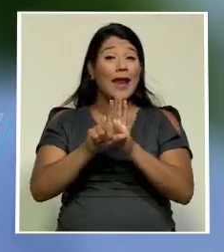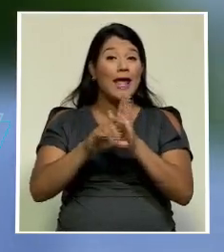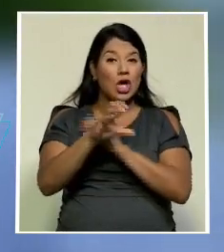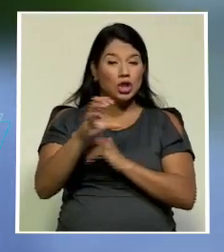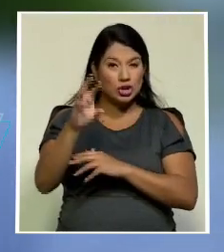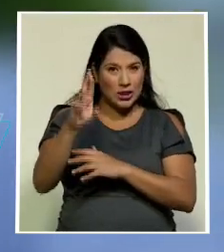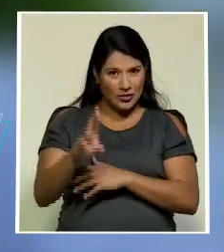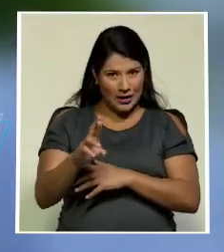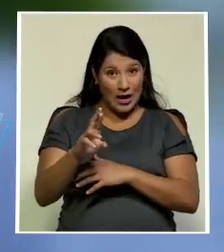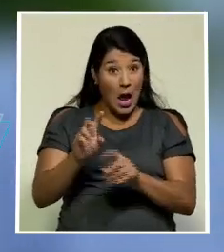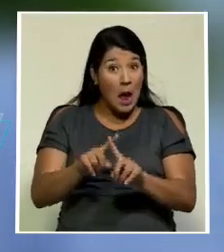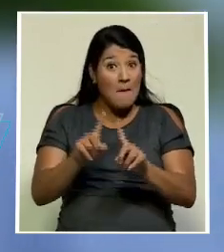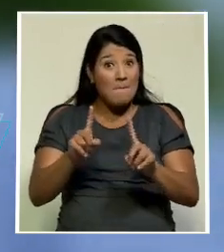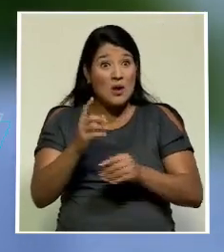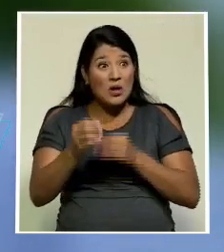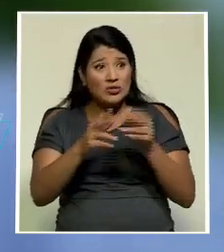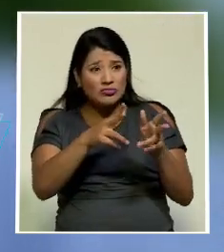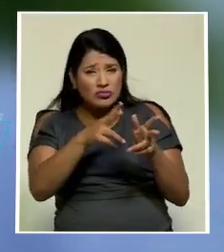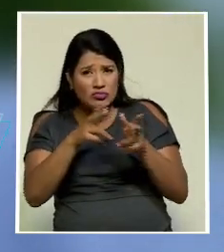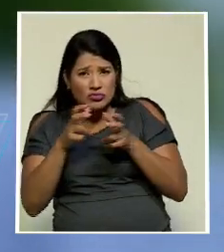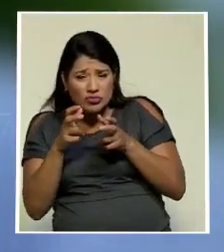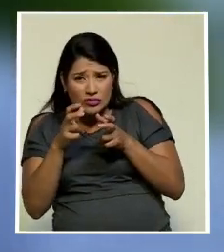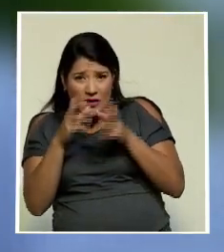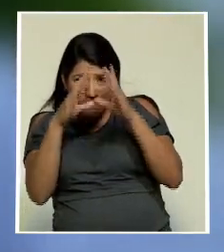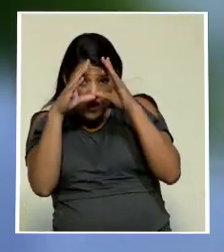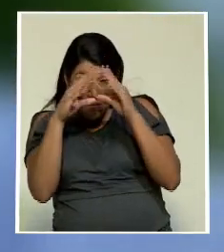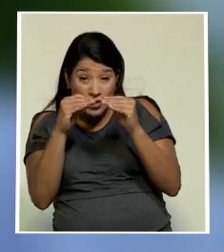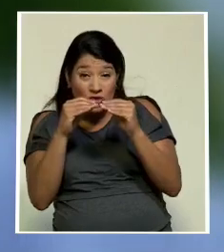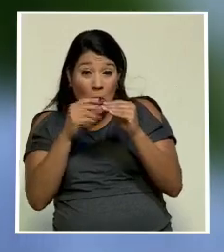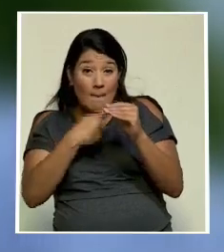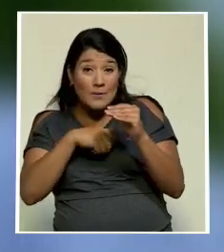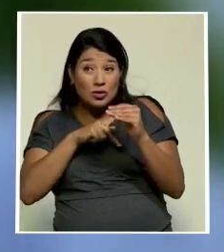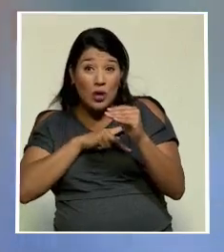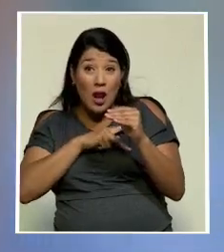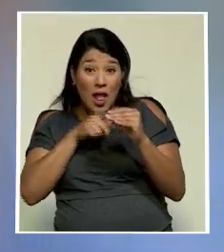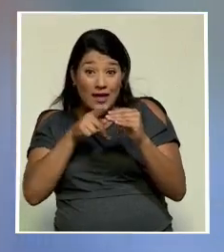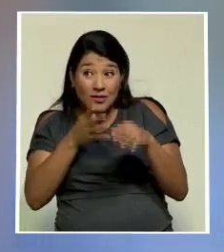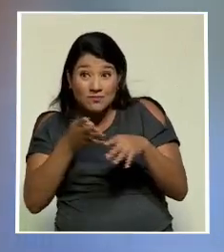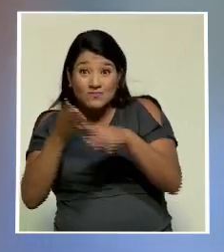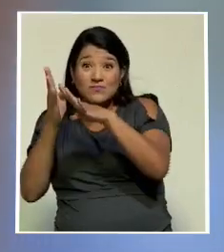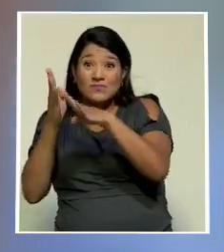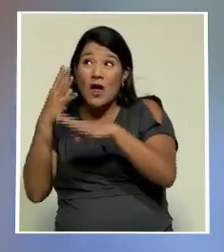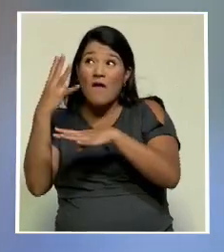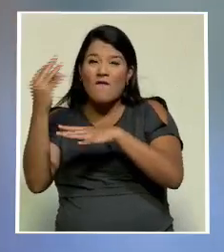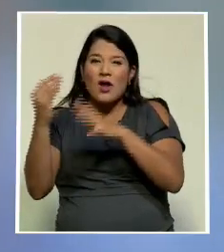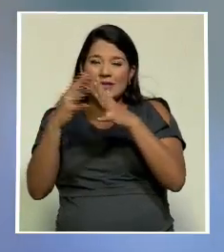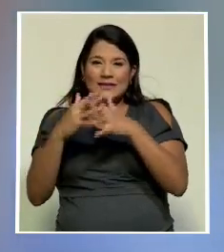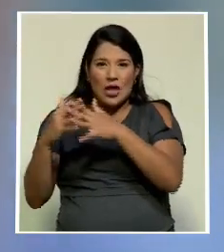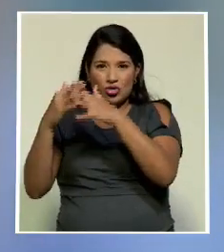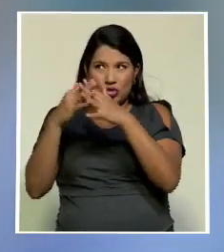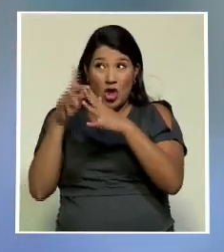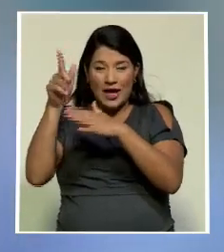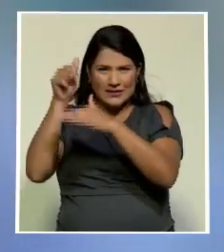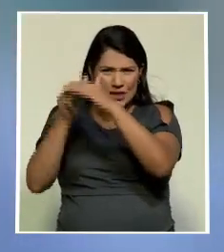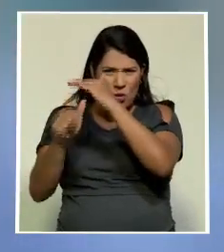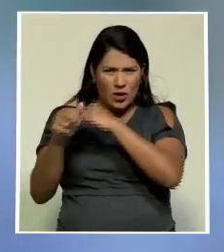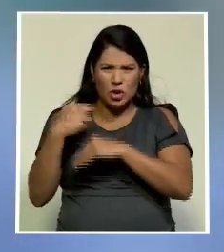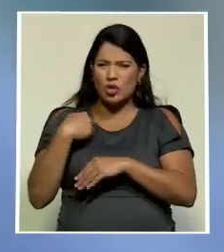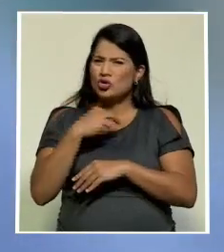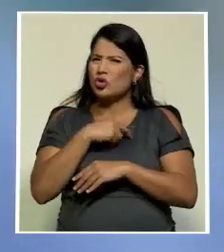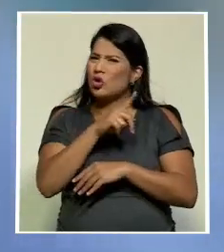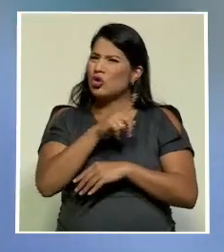se capturan los datos y se mandan a un servidor fuera de los Estados Unidos. Estamos en contra de que los datos se manden fuera de